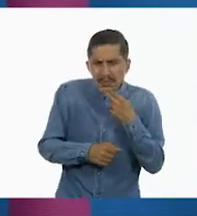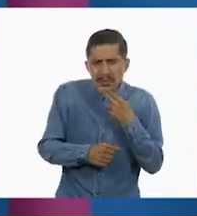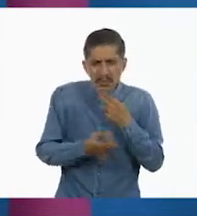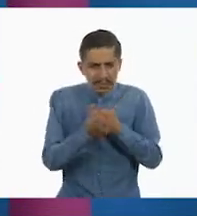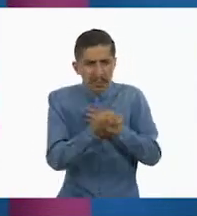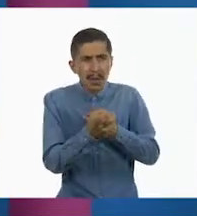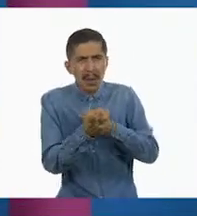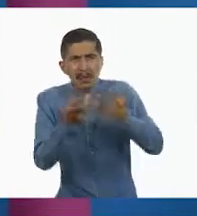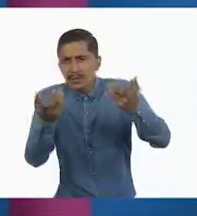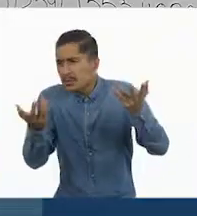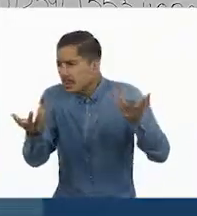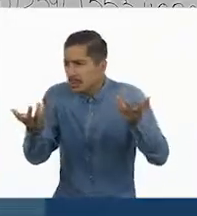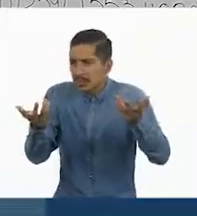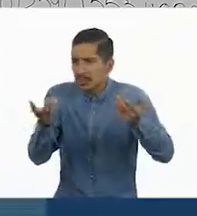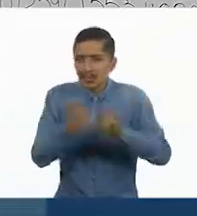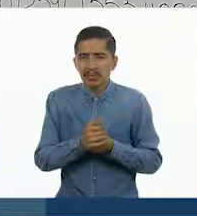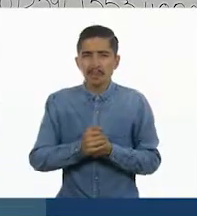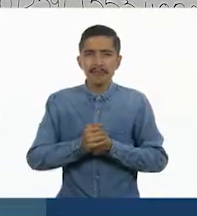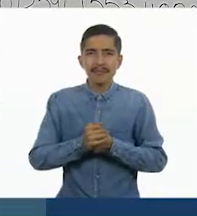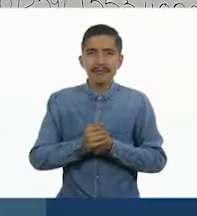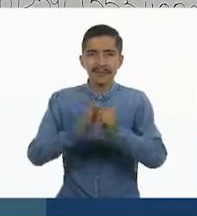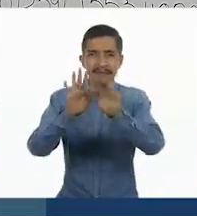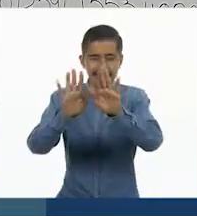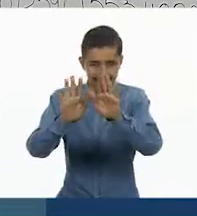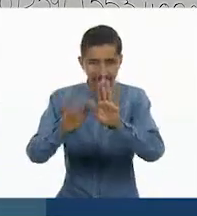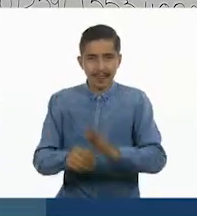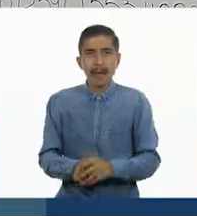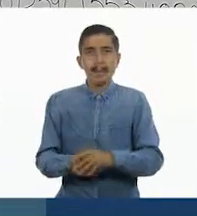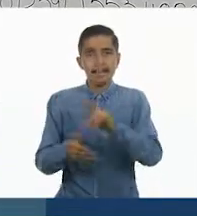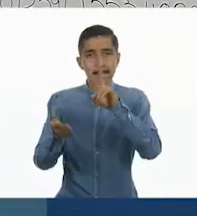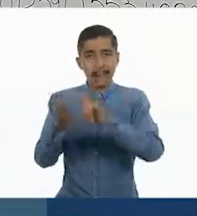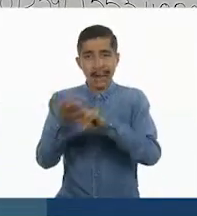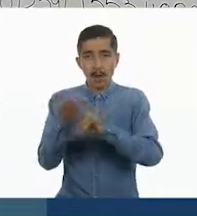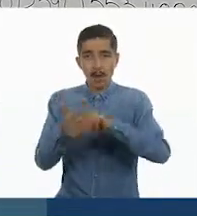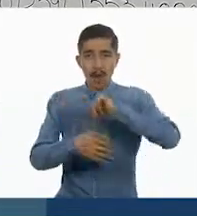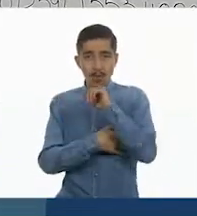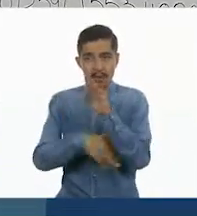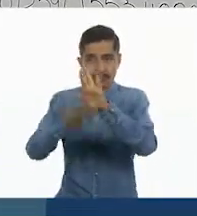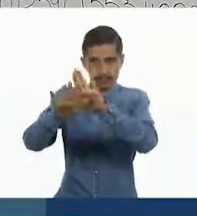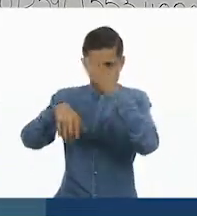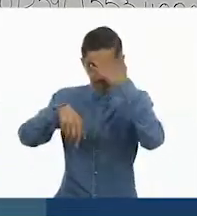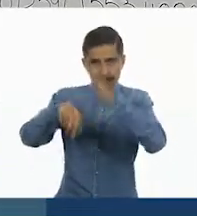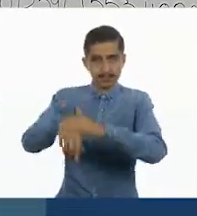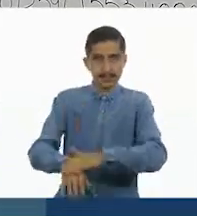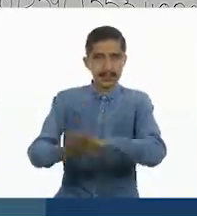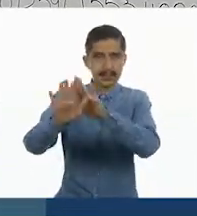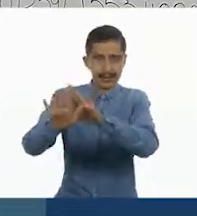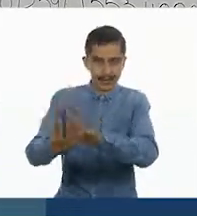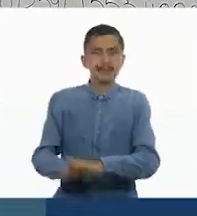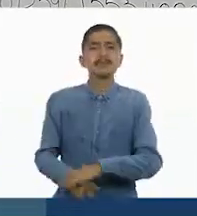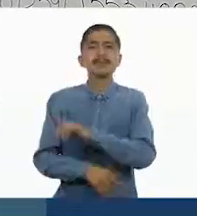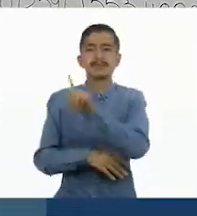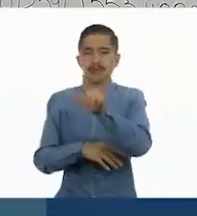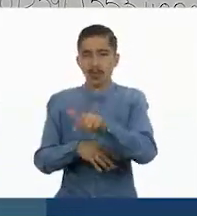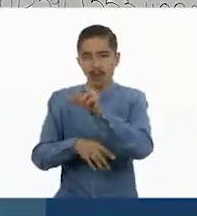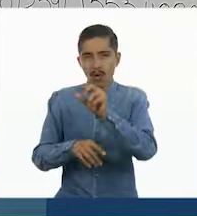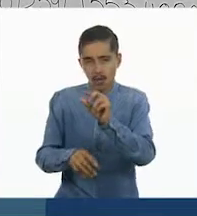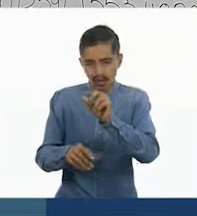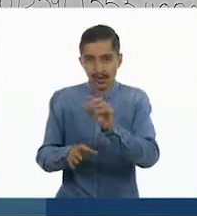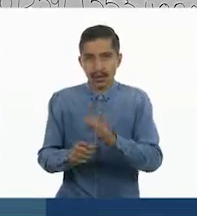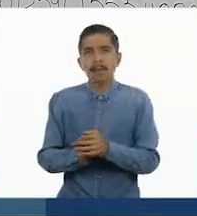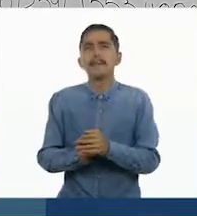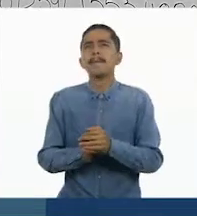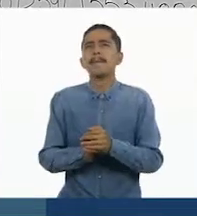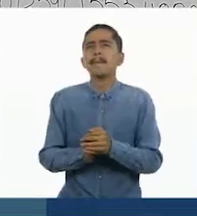esto. Miren, ahorita vamos a guardar este valor y vamos a acordarnos de él. Pero ahora, fíjate